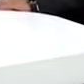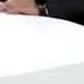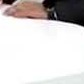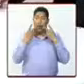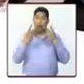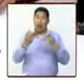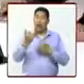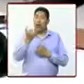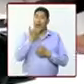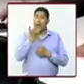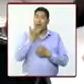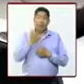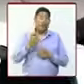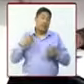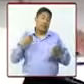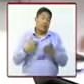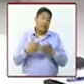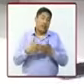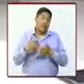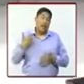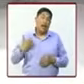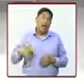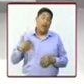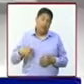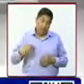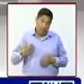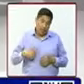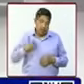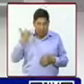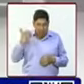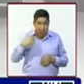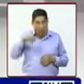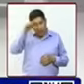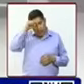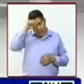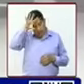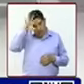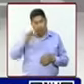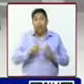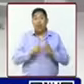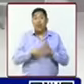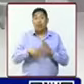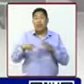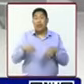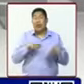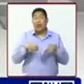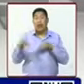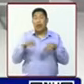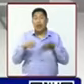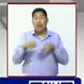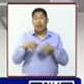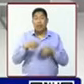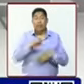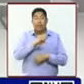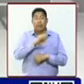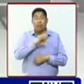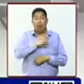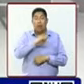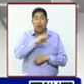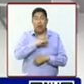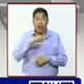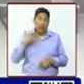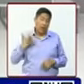tenemos que ver qué es lo que está pasando en nuestra frontera con Argentina, especialmente después de las medidas asumidas por la Gendarmería